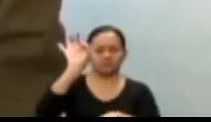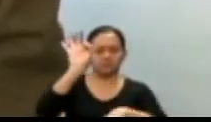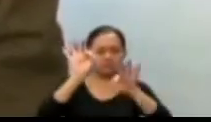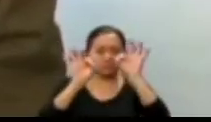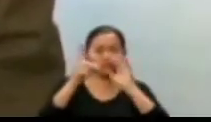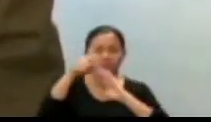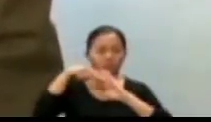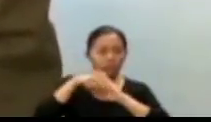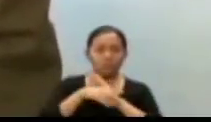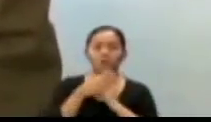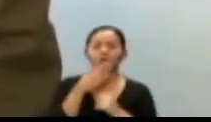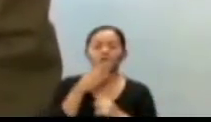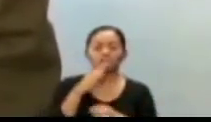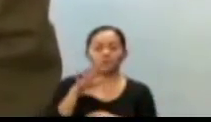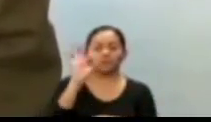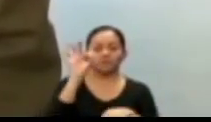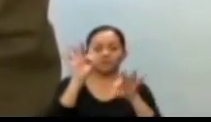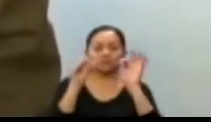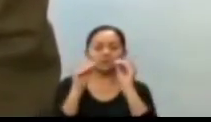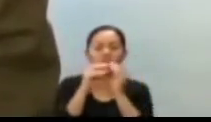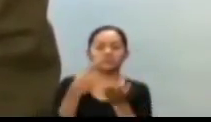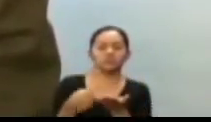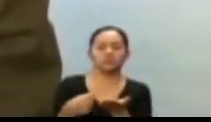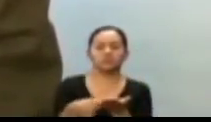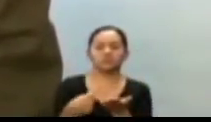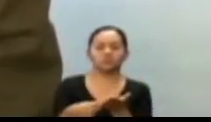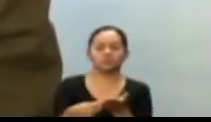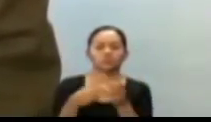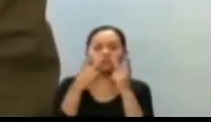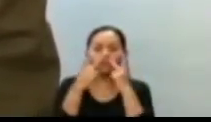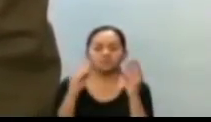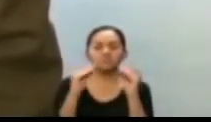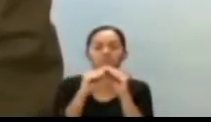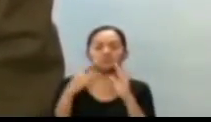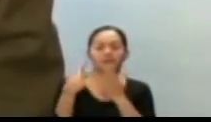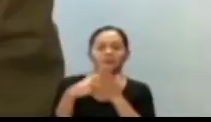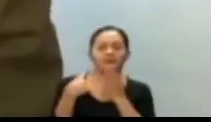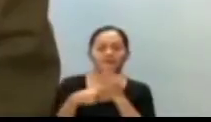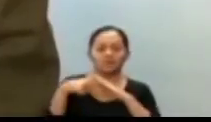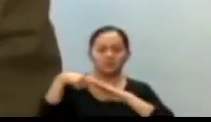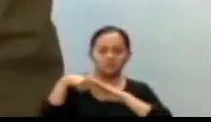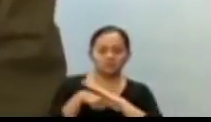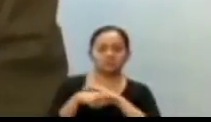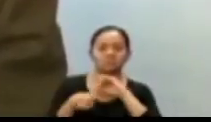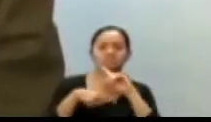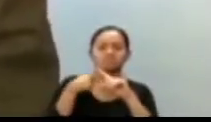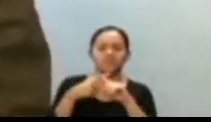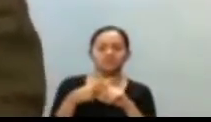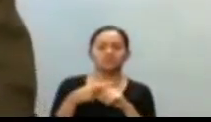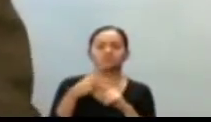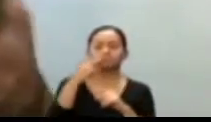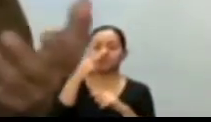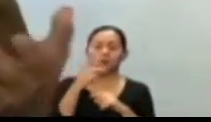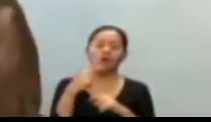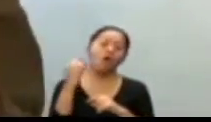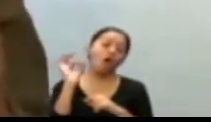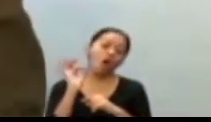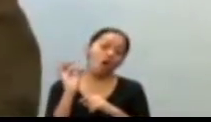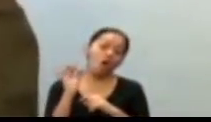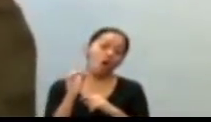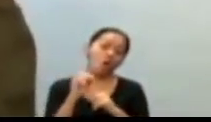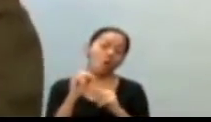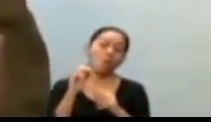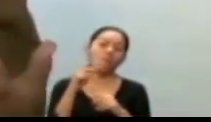profundización tiene que ver también con la discusión, tiene que ver con el debate, tiene que ver con ir perfilando, si no una